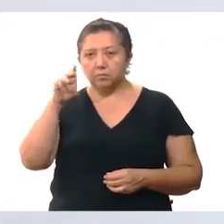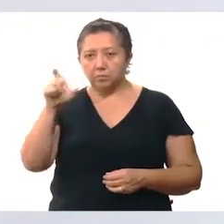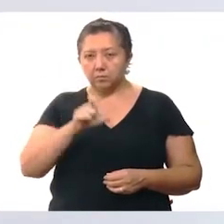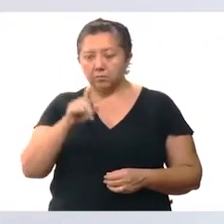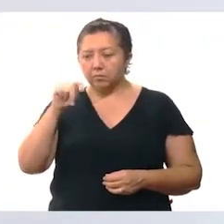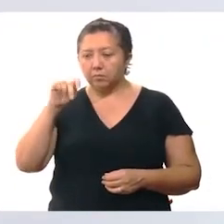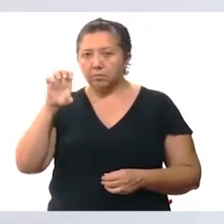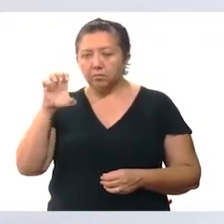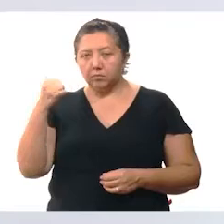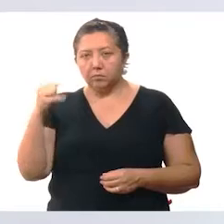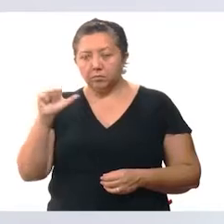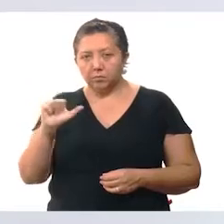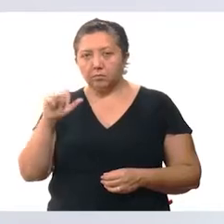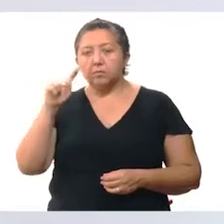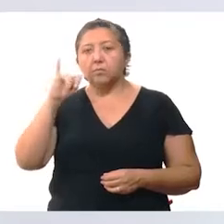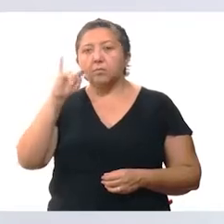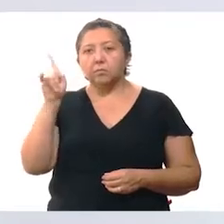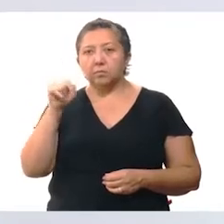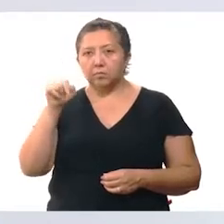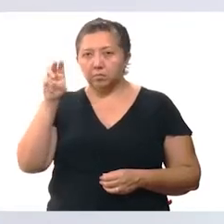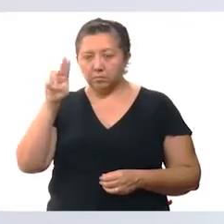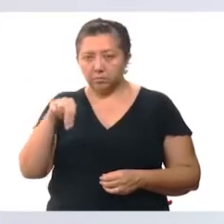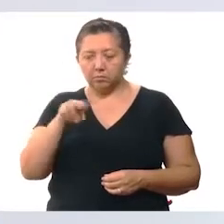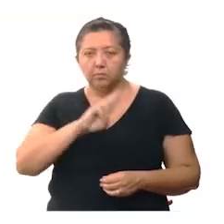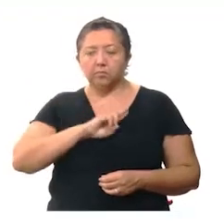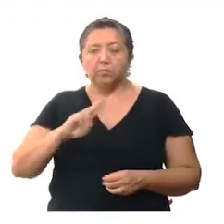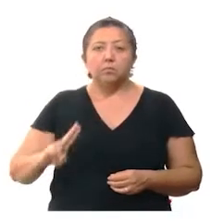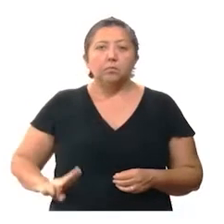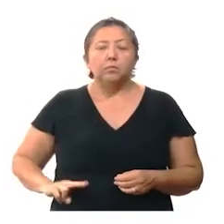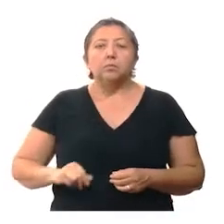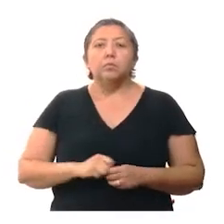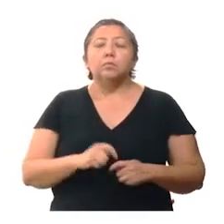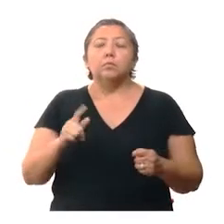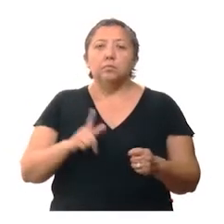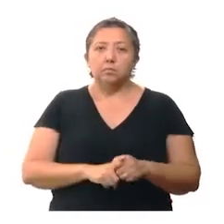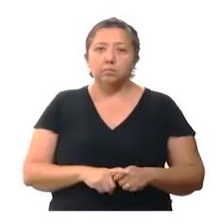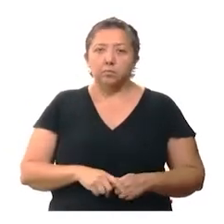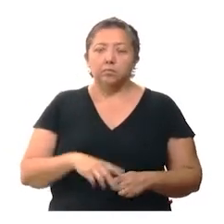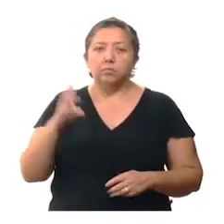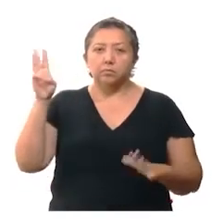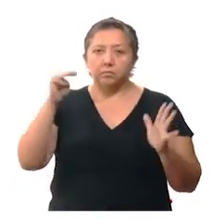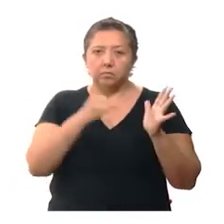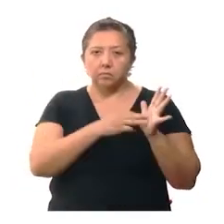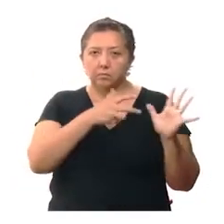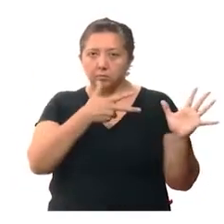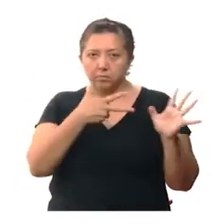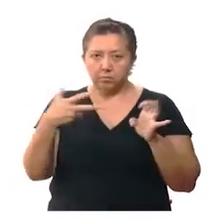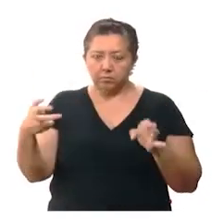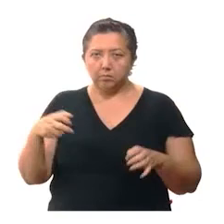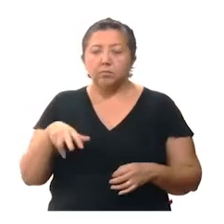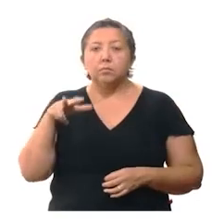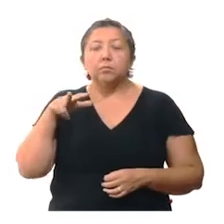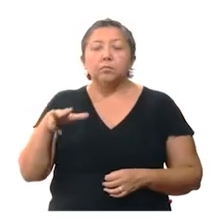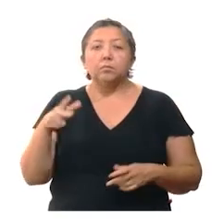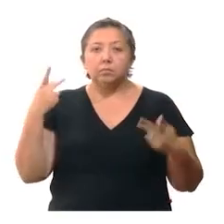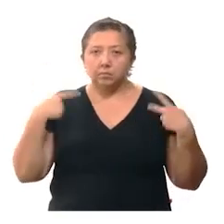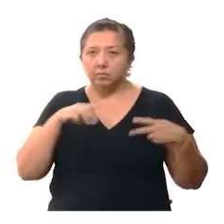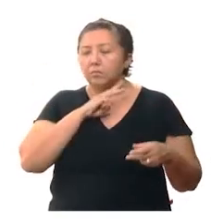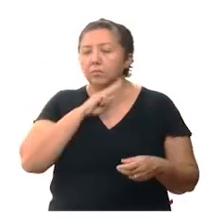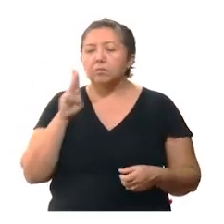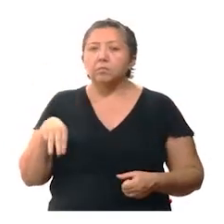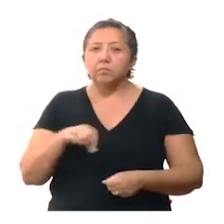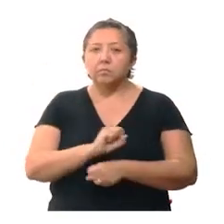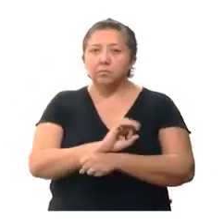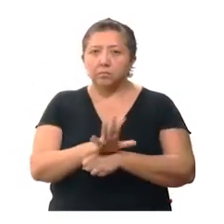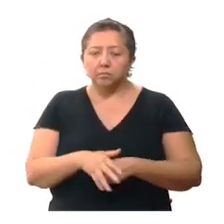en Tella, 1 en Tizimín, 1 en Progreso y 1 en Humán. En total, son 3.818 las personas fallecidas a